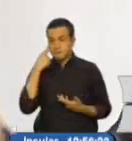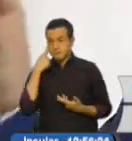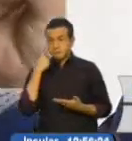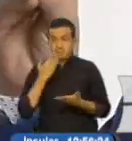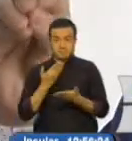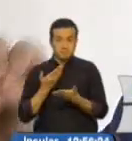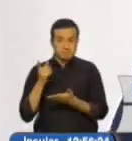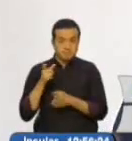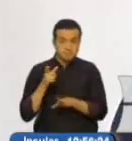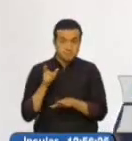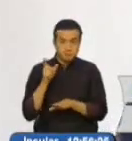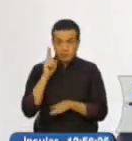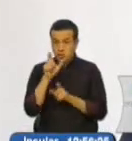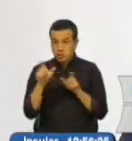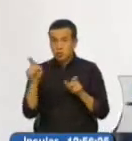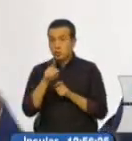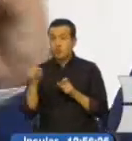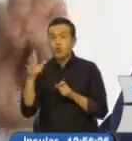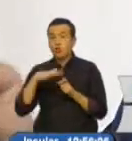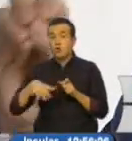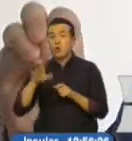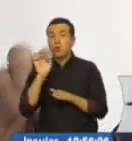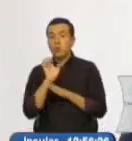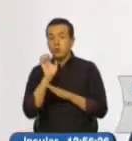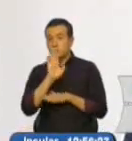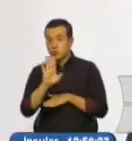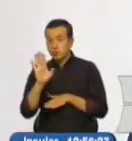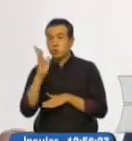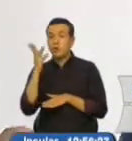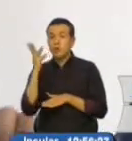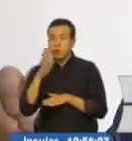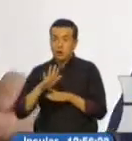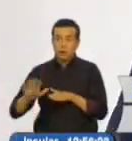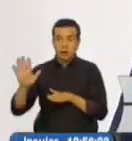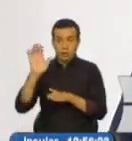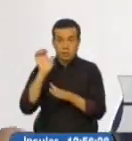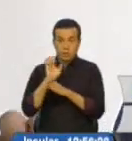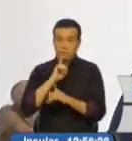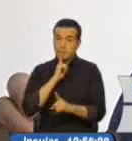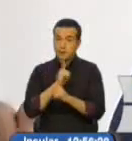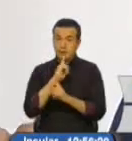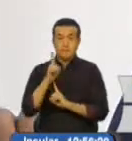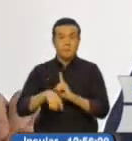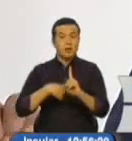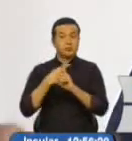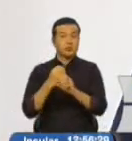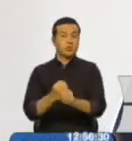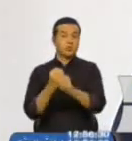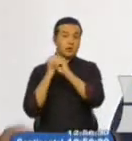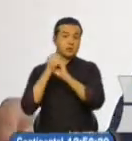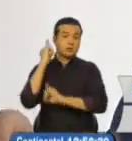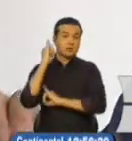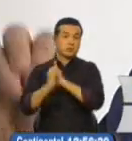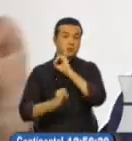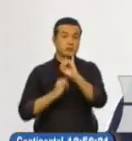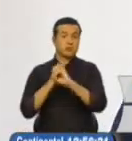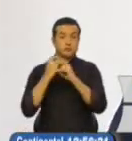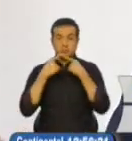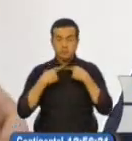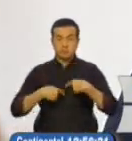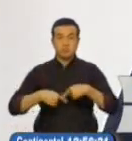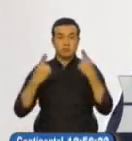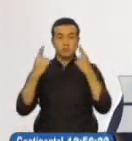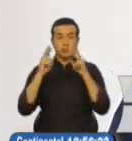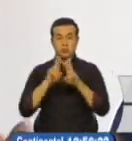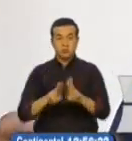acusar han sido cometidos en el Ecuador o surten sus efectos en el Ecuador. Y además por una obligación internacional que establece la Convención